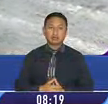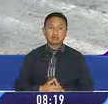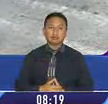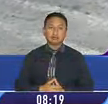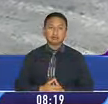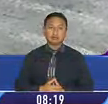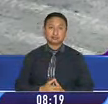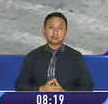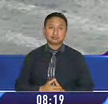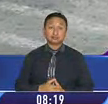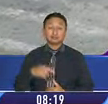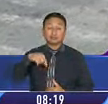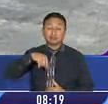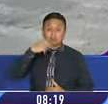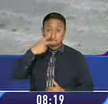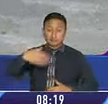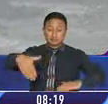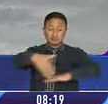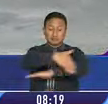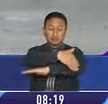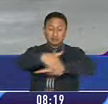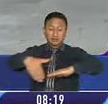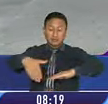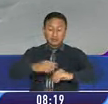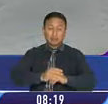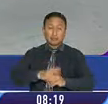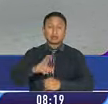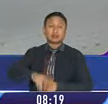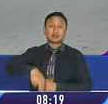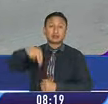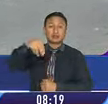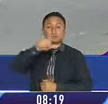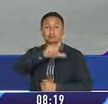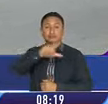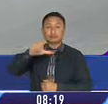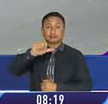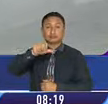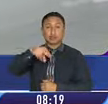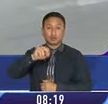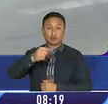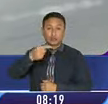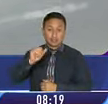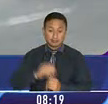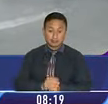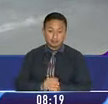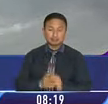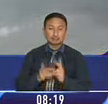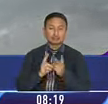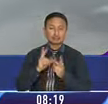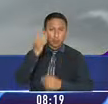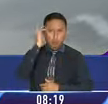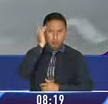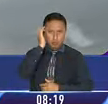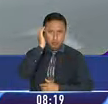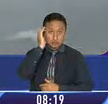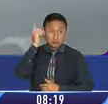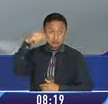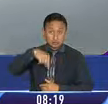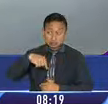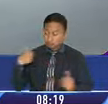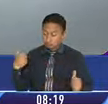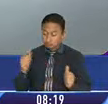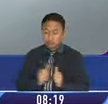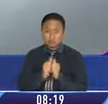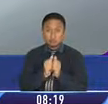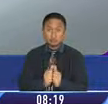malas condiciones de la calle Carapungo. Esto es en el sector de Llano Grande. Nuestros vecinos preocupados por eso se encuentran acá con